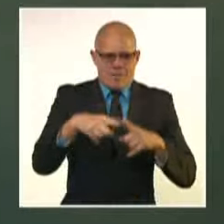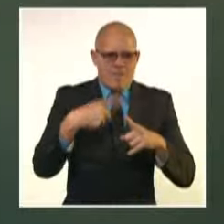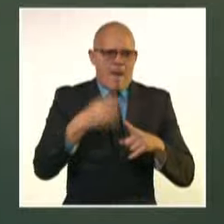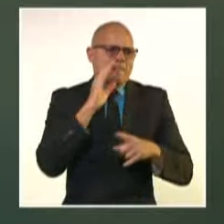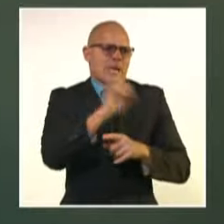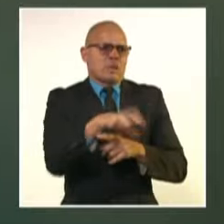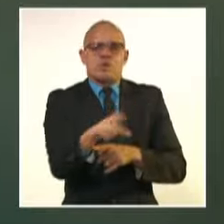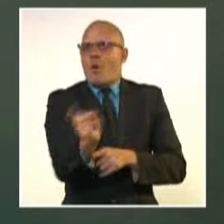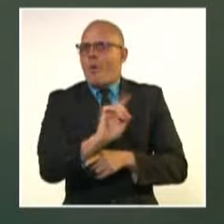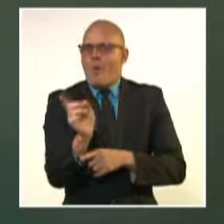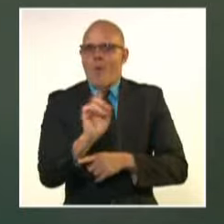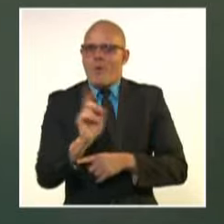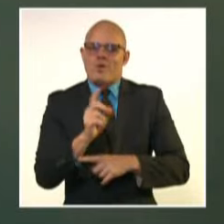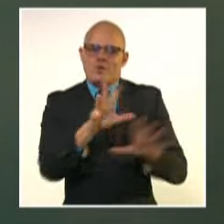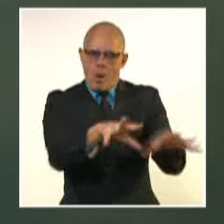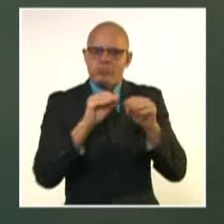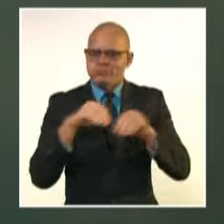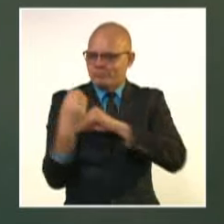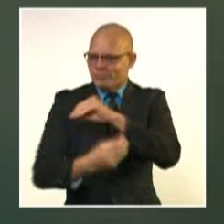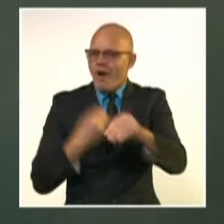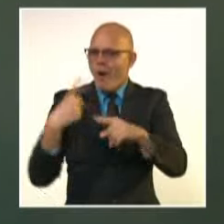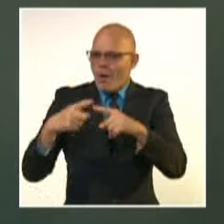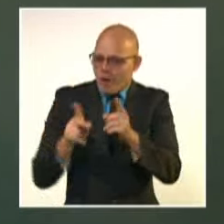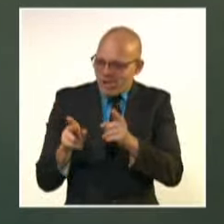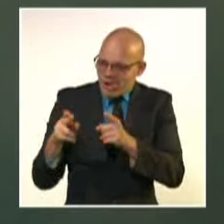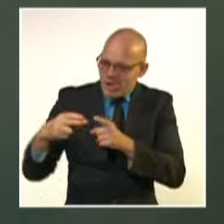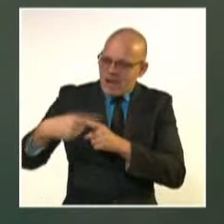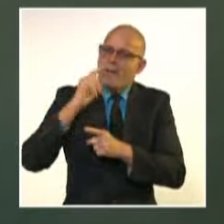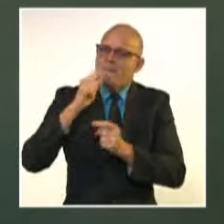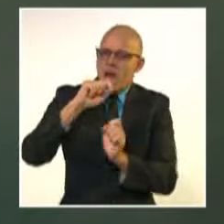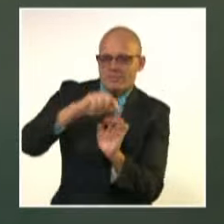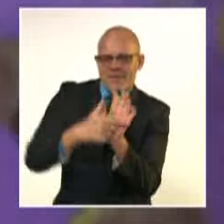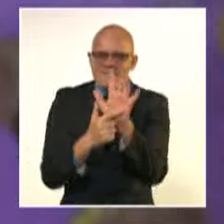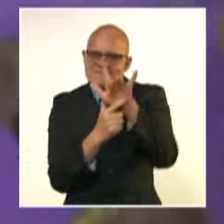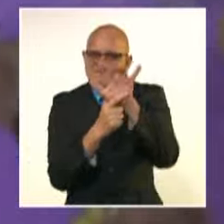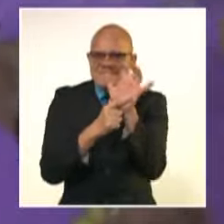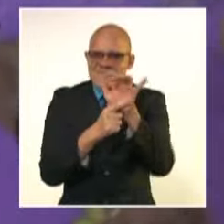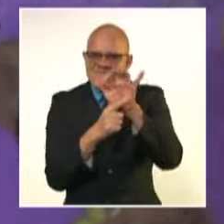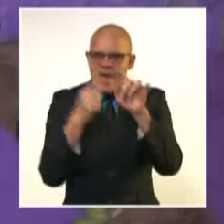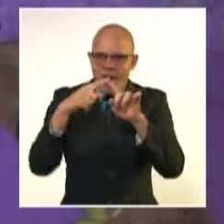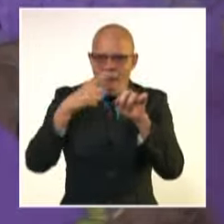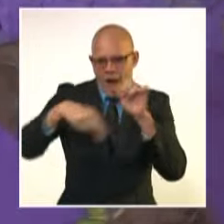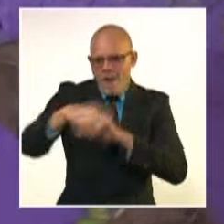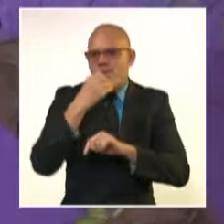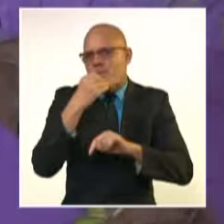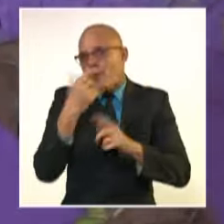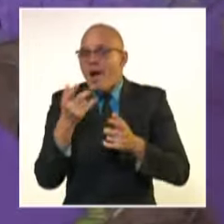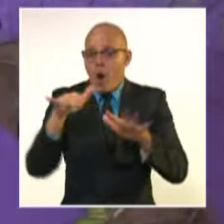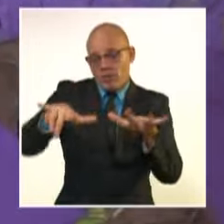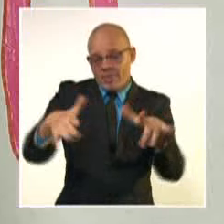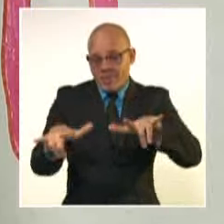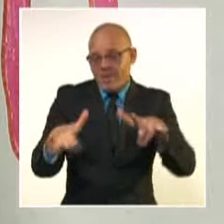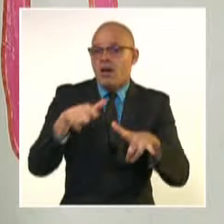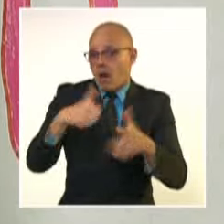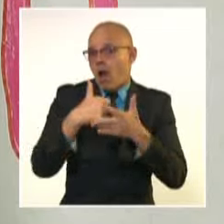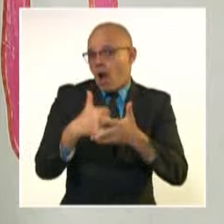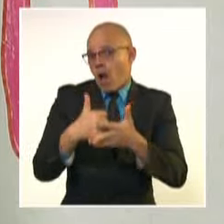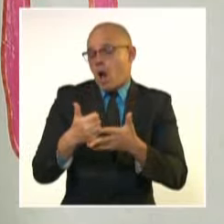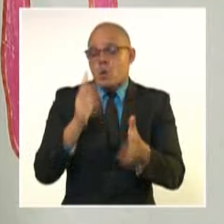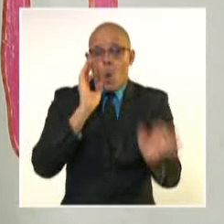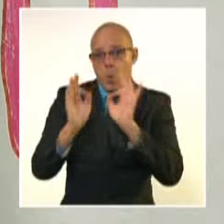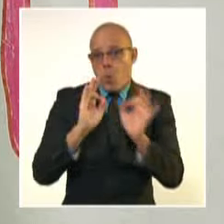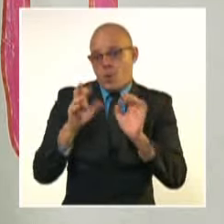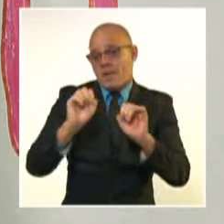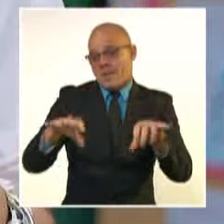haciendo títeres y manualidades y que también es algo muy importante para el cuidado del medio ambiente. Y en ese